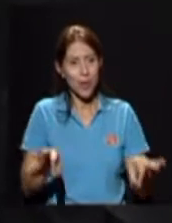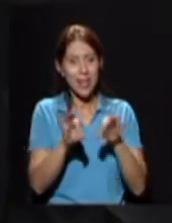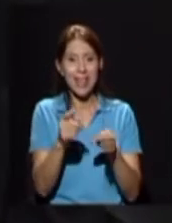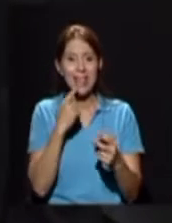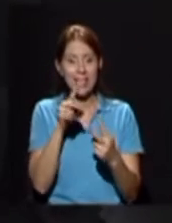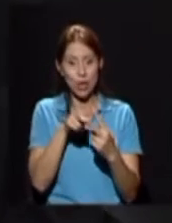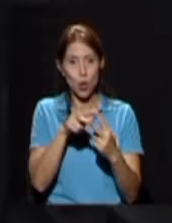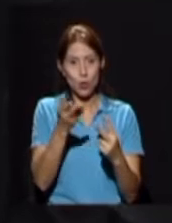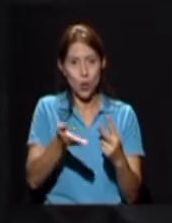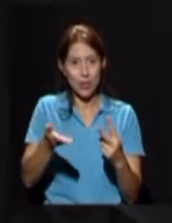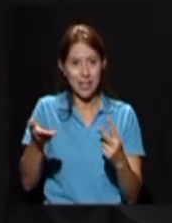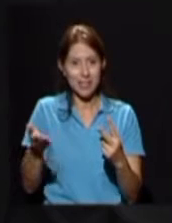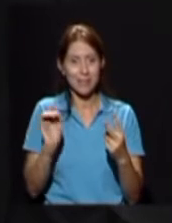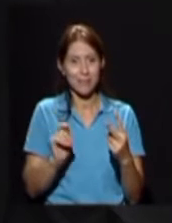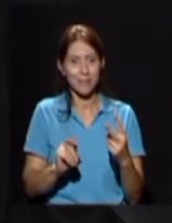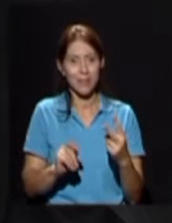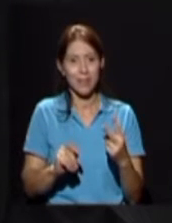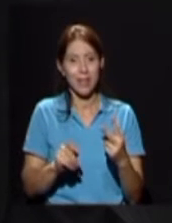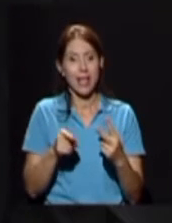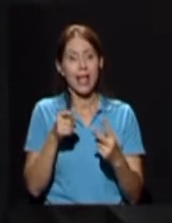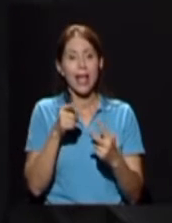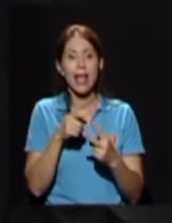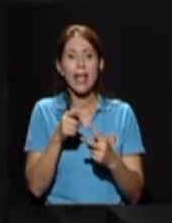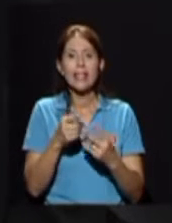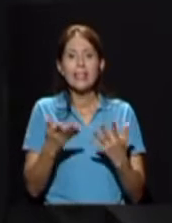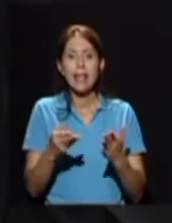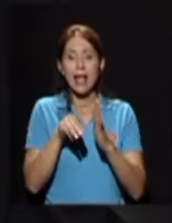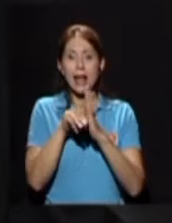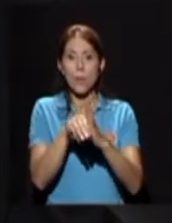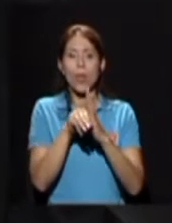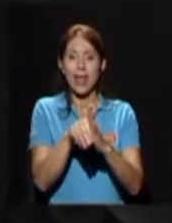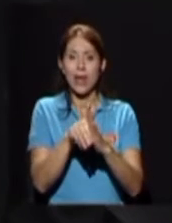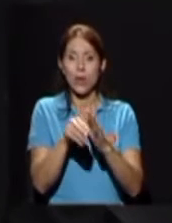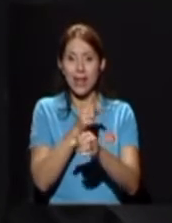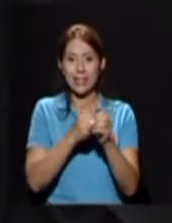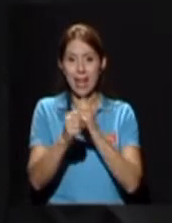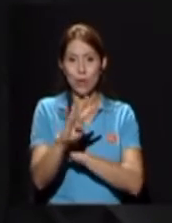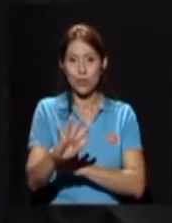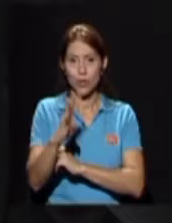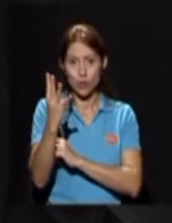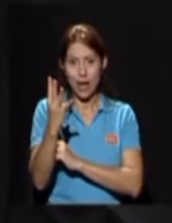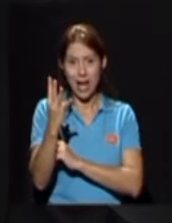exclusiva materia de salud, pero bueno, es la que me toca hablar. Es que el modelo de la Sala Constitucional que